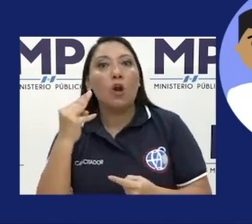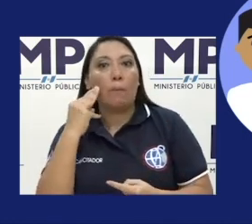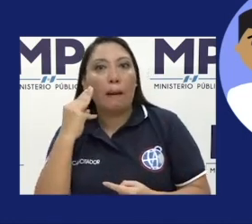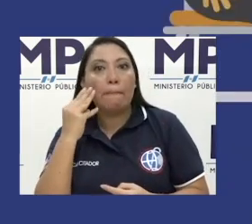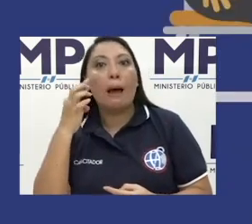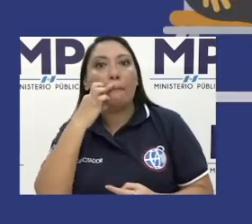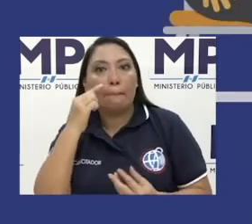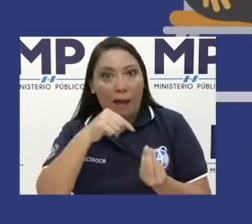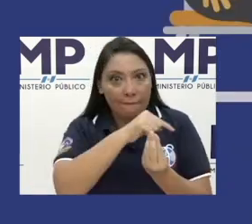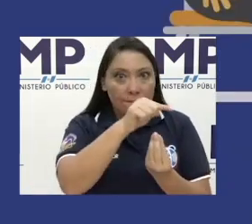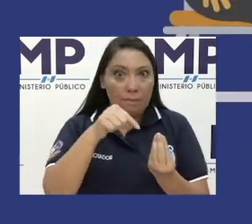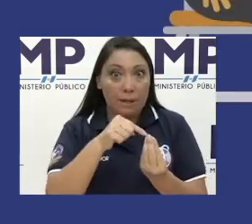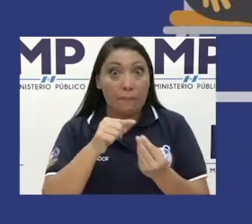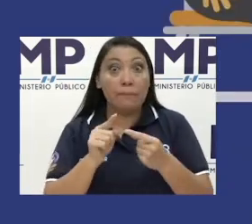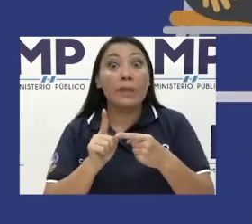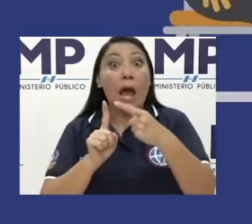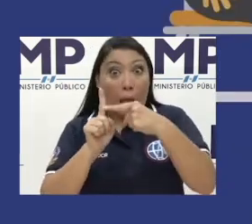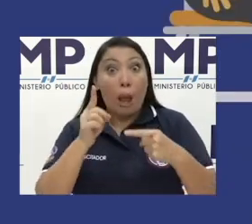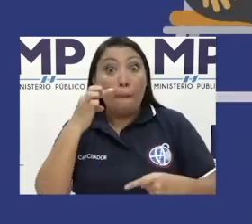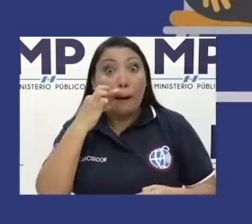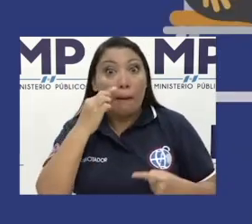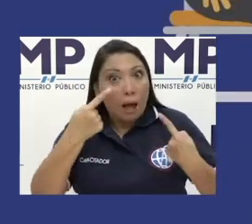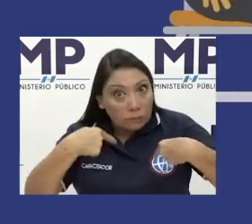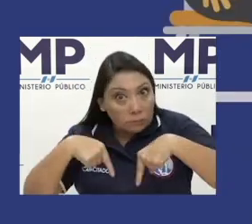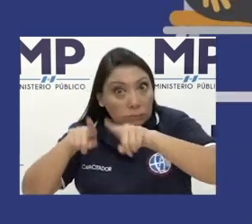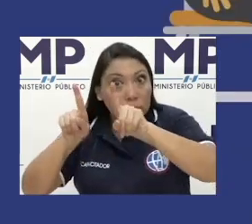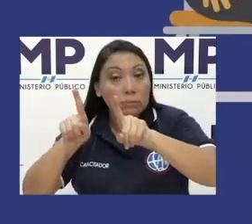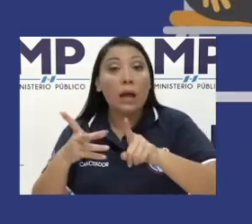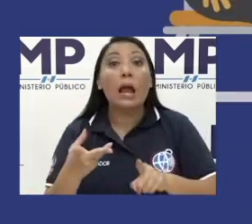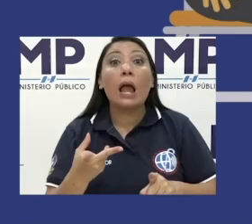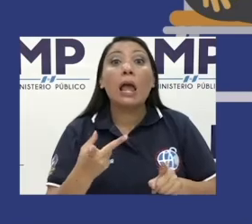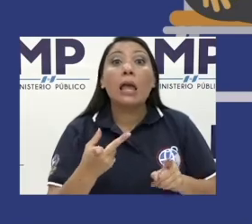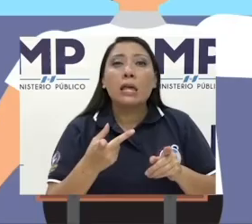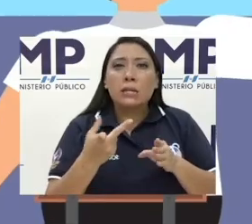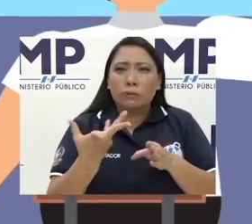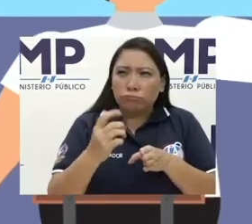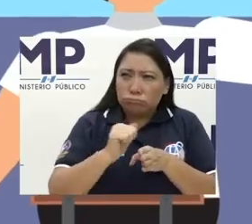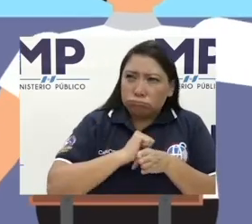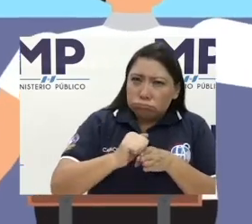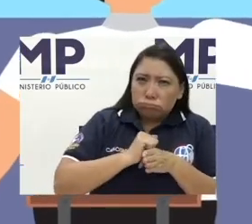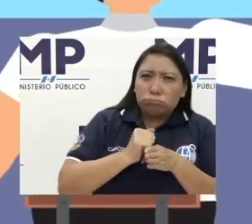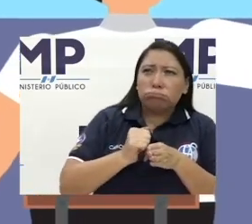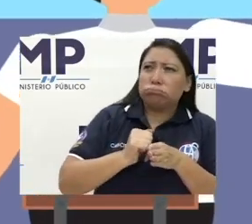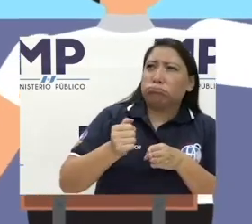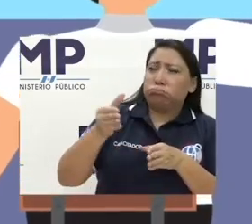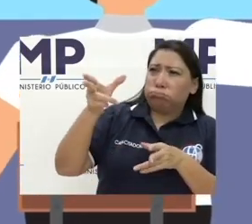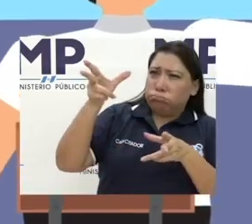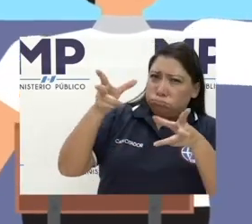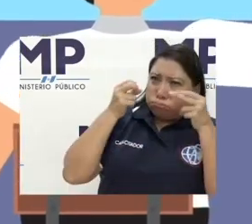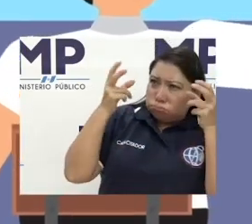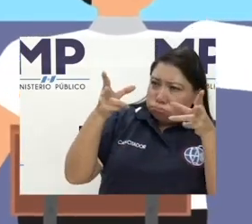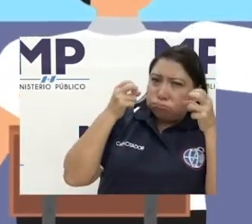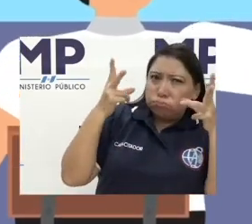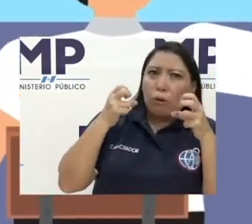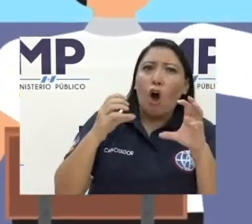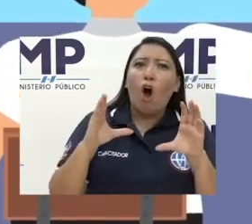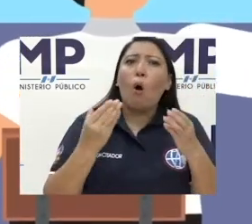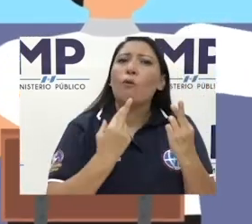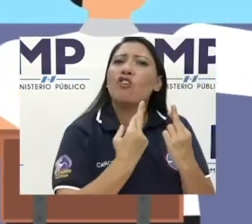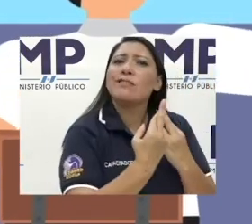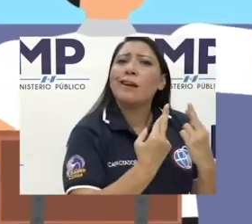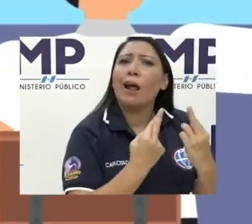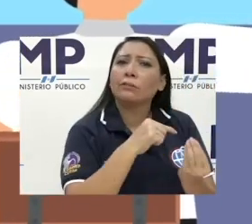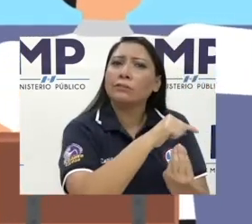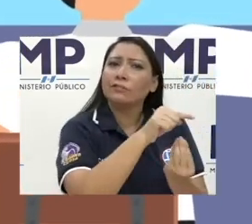familia. El padre de Fernando acudió a los servicios de terapia y escuela para padres, en donde ha